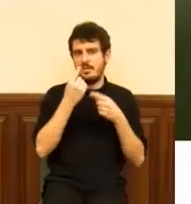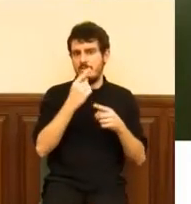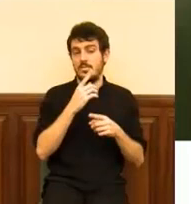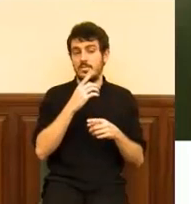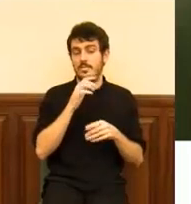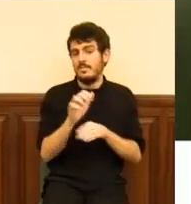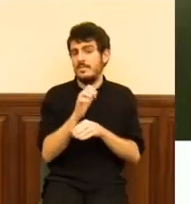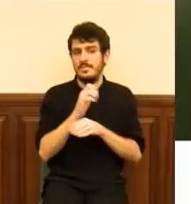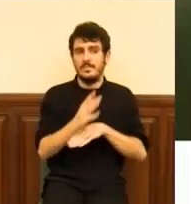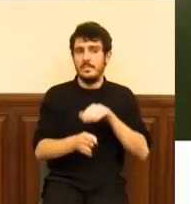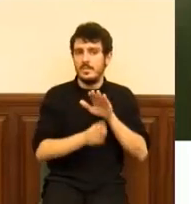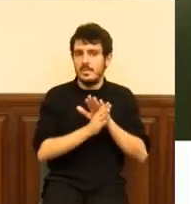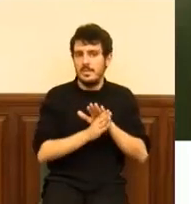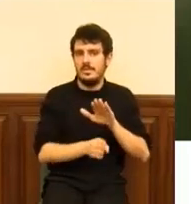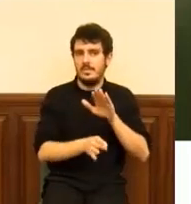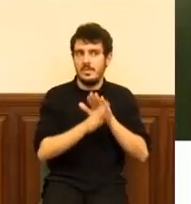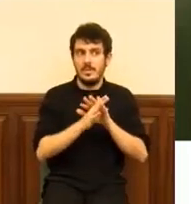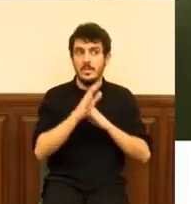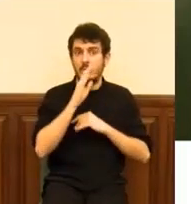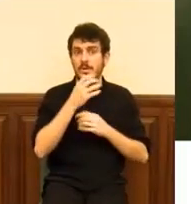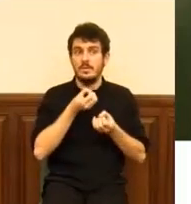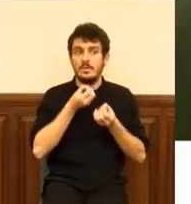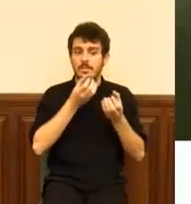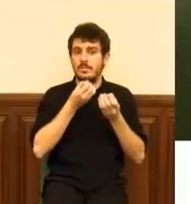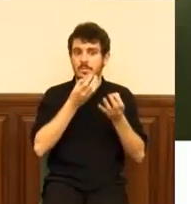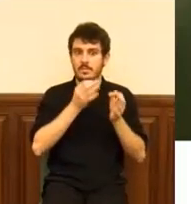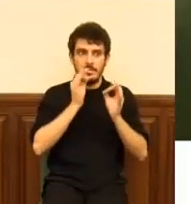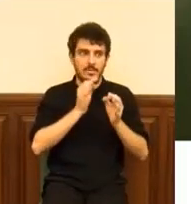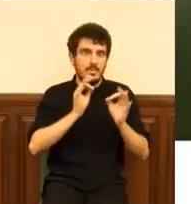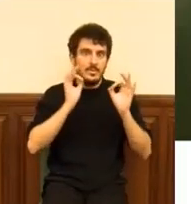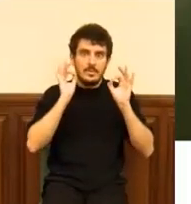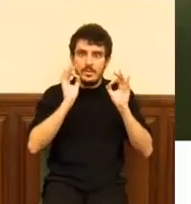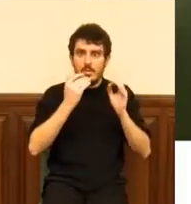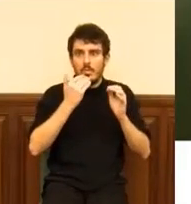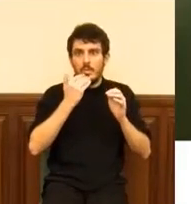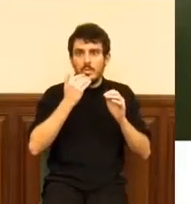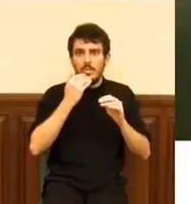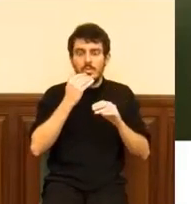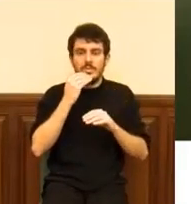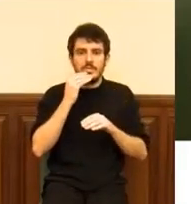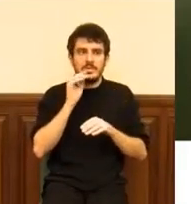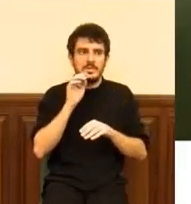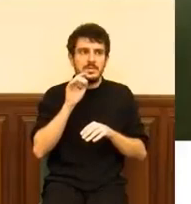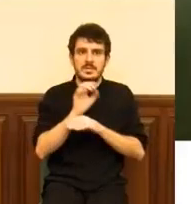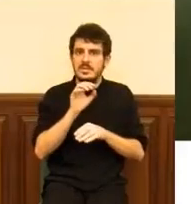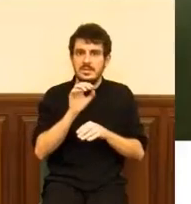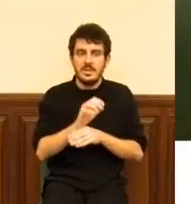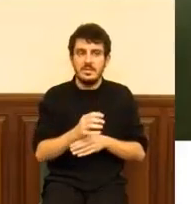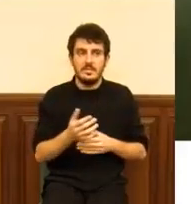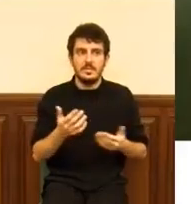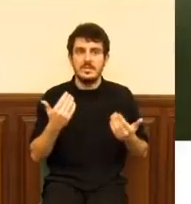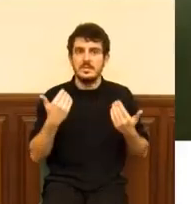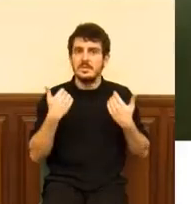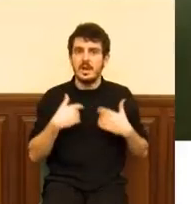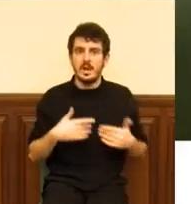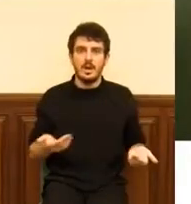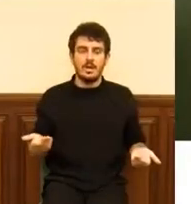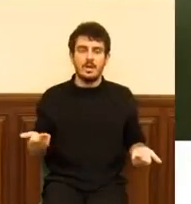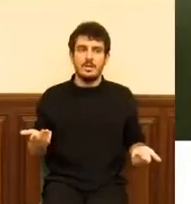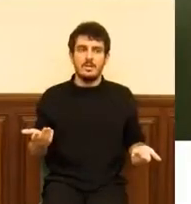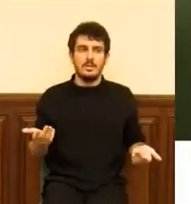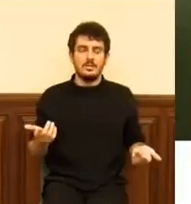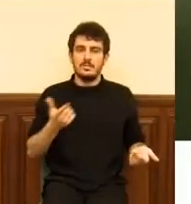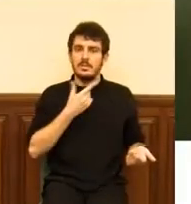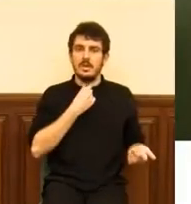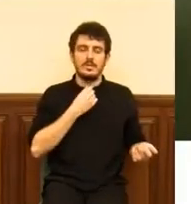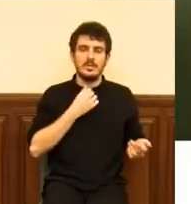porque claro, los comentarios de esta señora no tienen desperdicio, pero miren, yo ya llevo tiempo en los que es que no me hacen ya ni pizca de